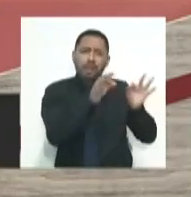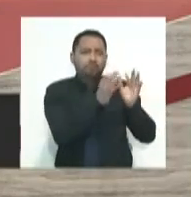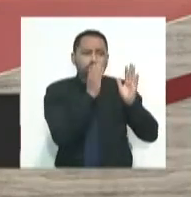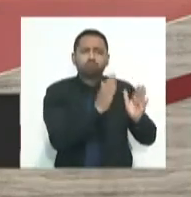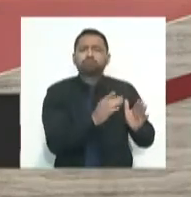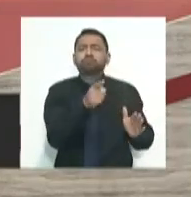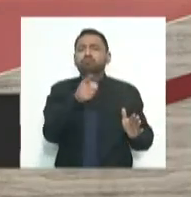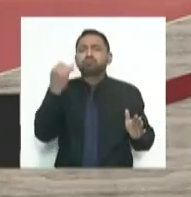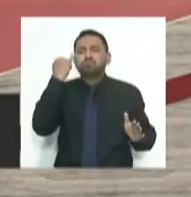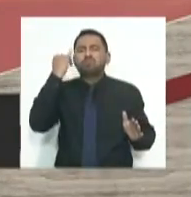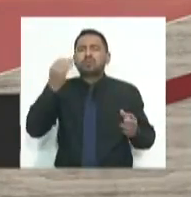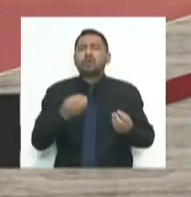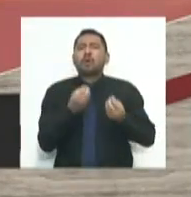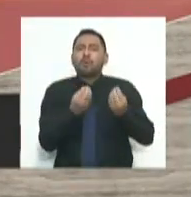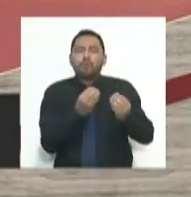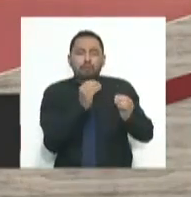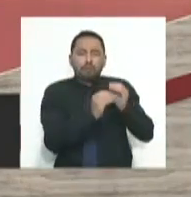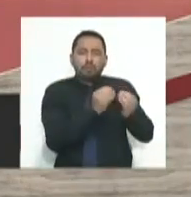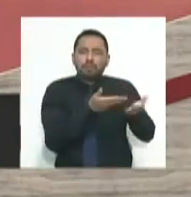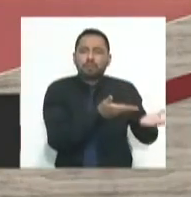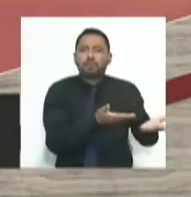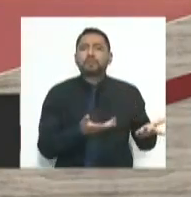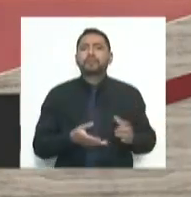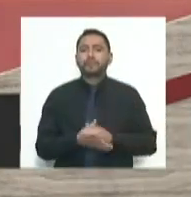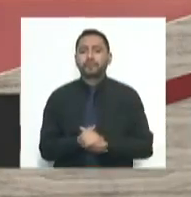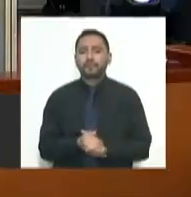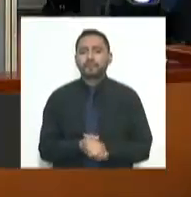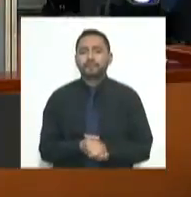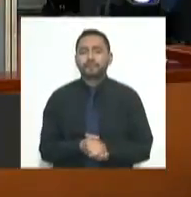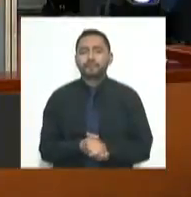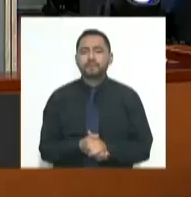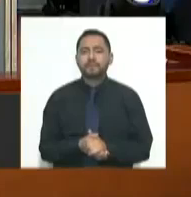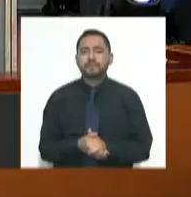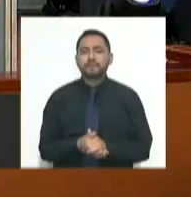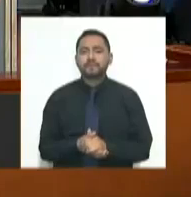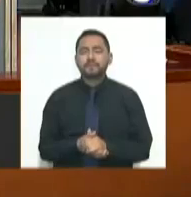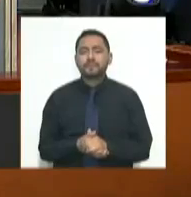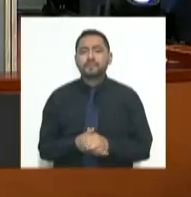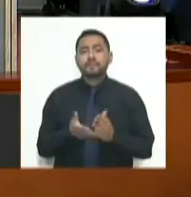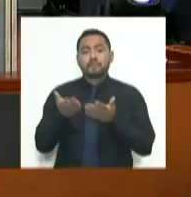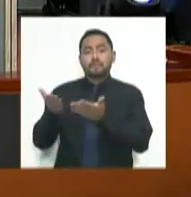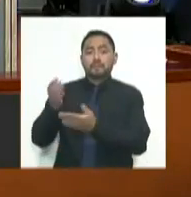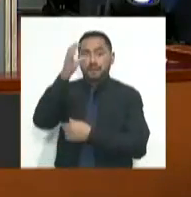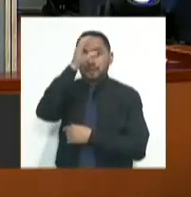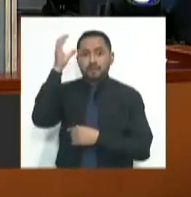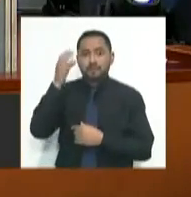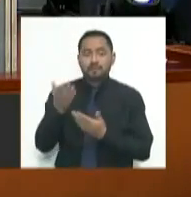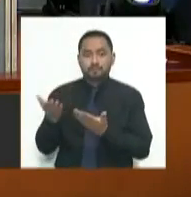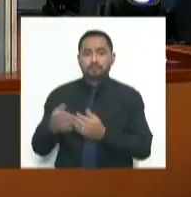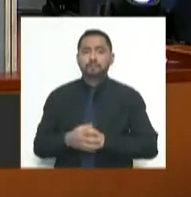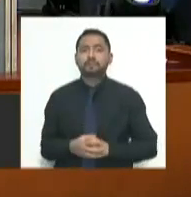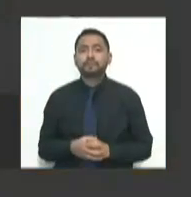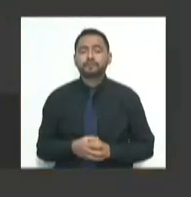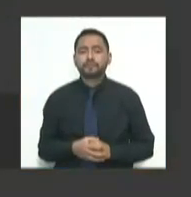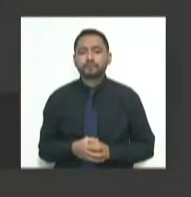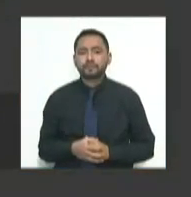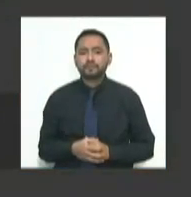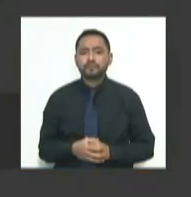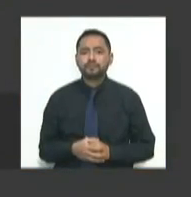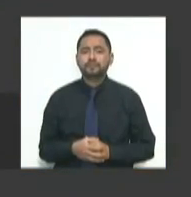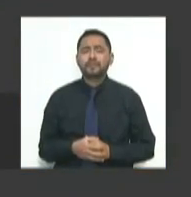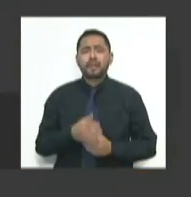las últimas décadas en un tema de credibilidad y en el caso de castillo es decir la gente